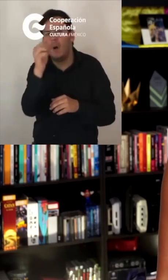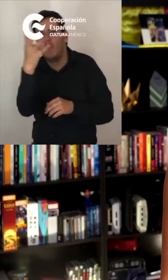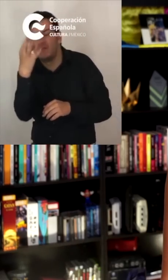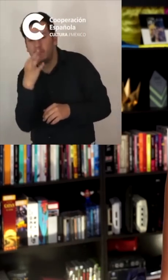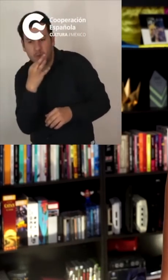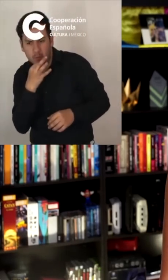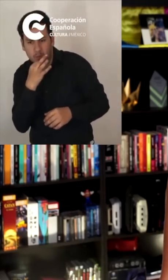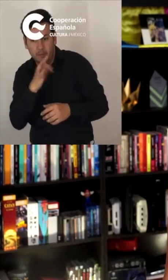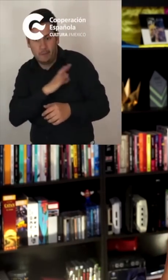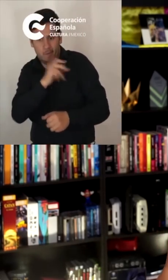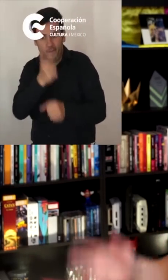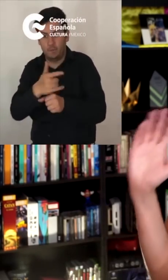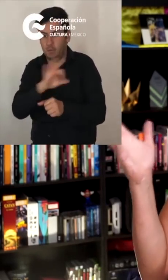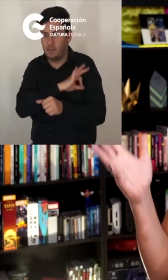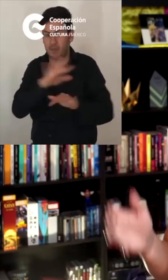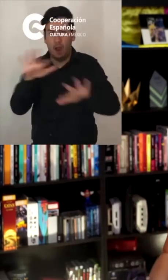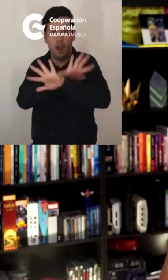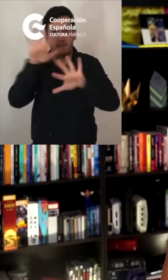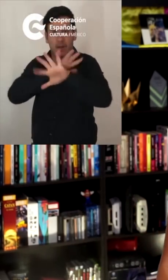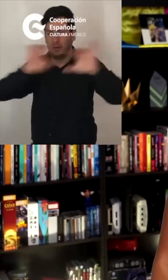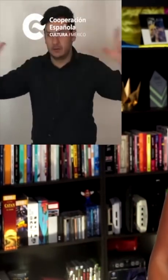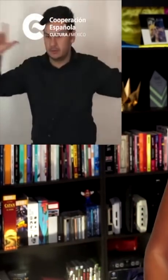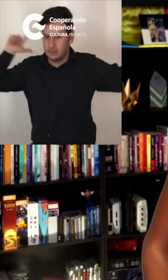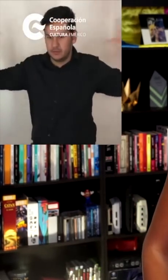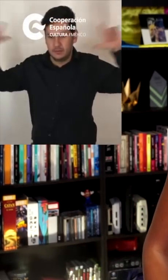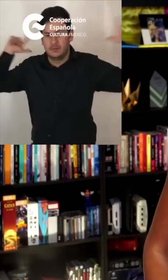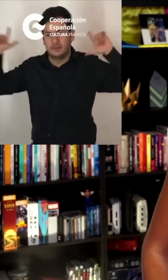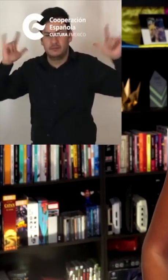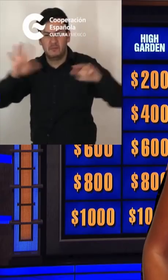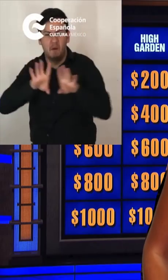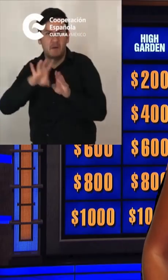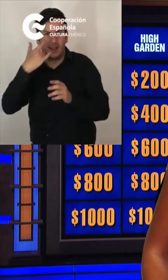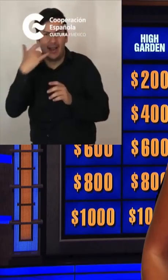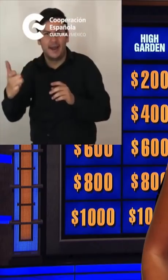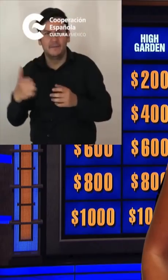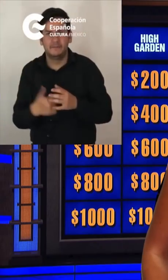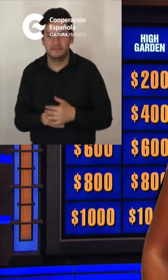alguien va a descubrir que puedes cambiar los fondos y las cosas se van a poner raras.